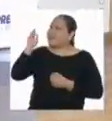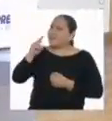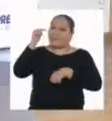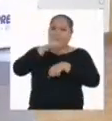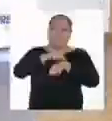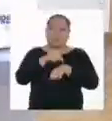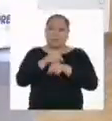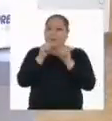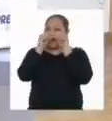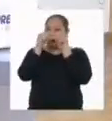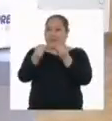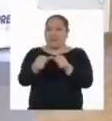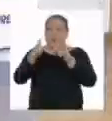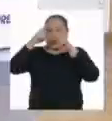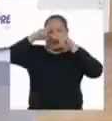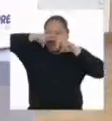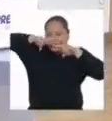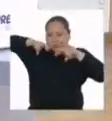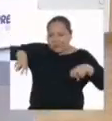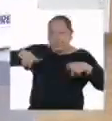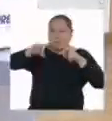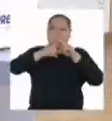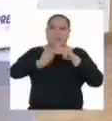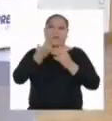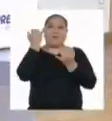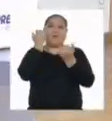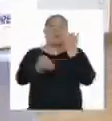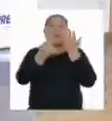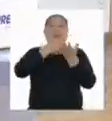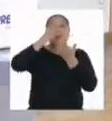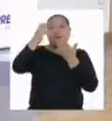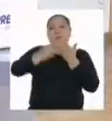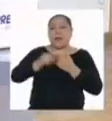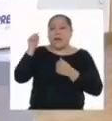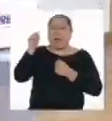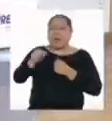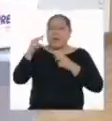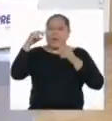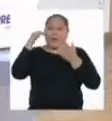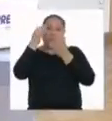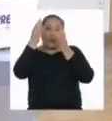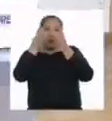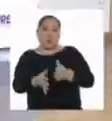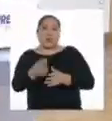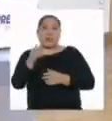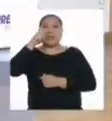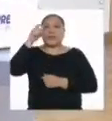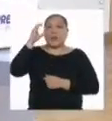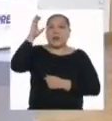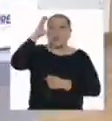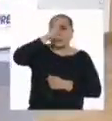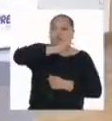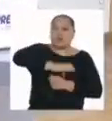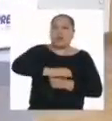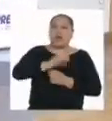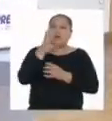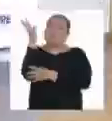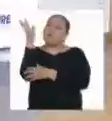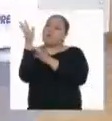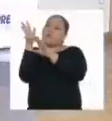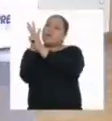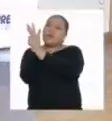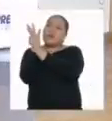creo que es momento de continuar con la indagación que empezamos en el último programa, donde los estudiantes debían cubrir algunas hojas de una